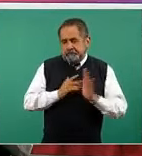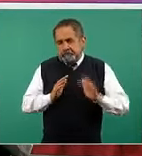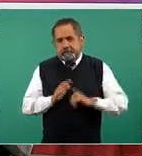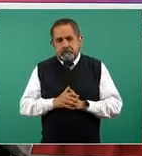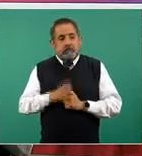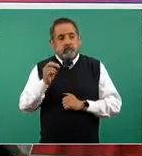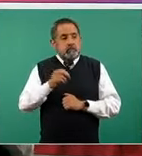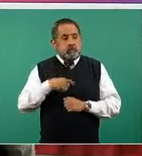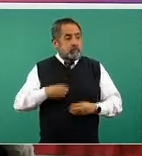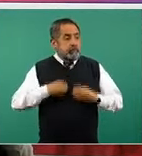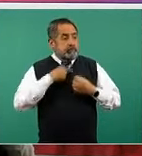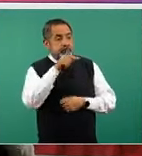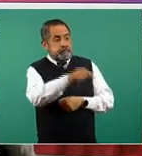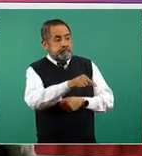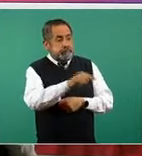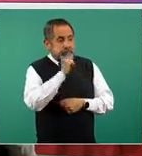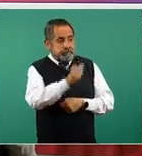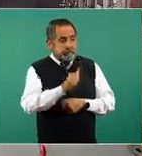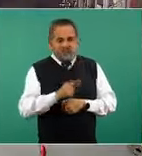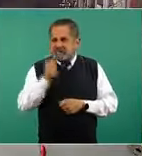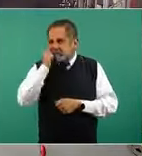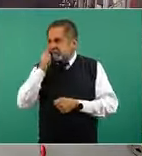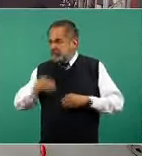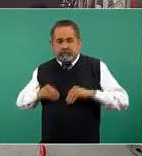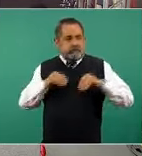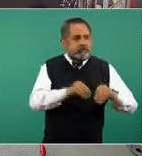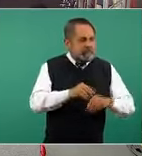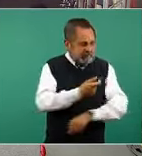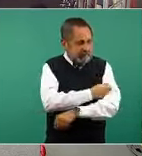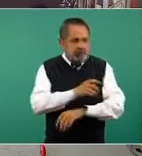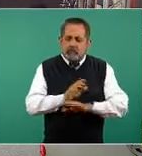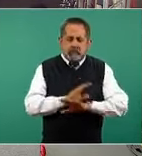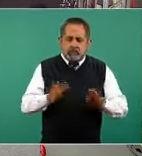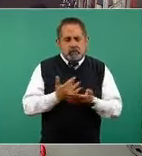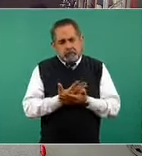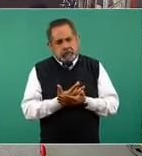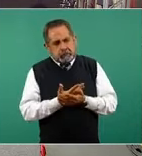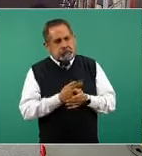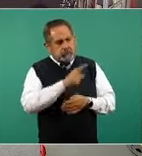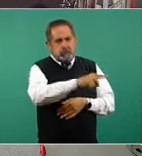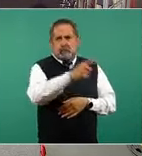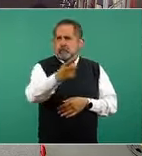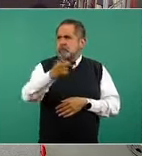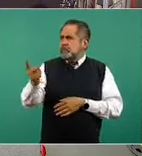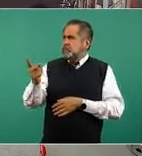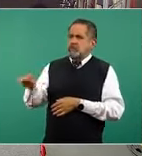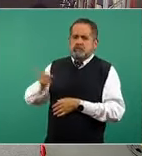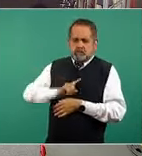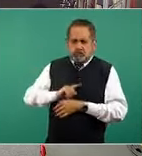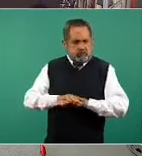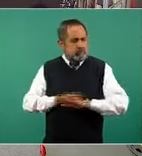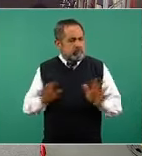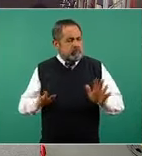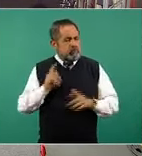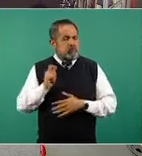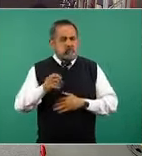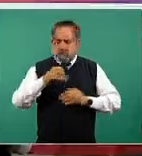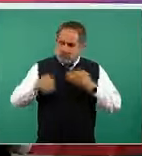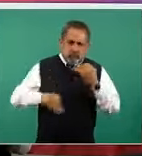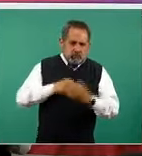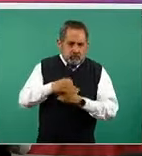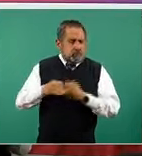o un municipio que ha iniciado o ha sido seleccionado ya para la vacunación. Pero tengamos presente que todos